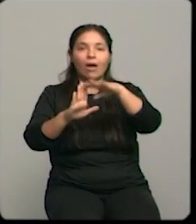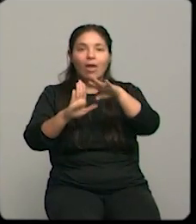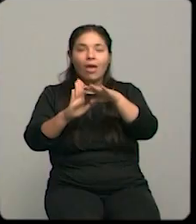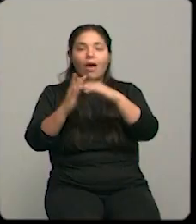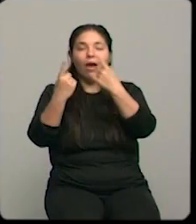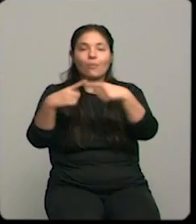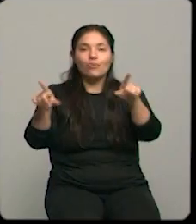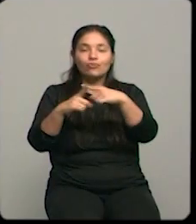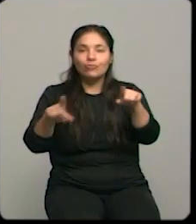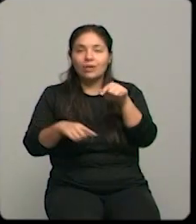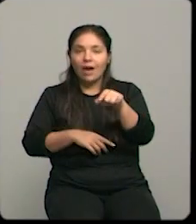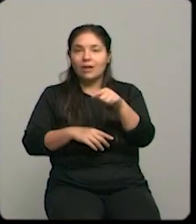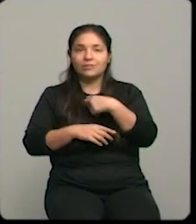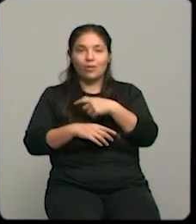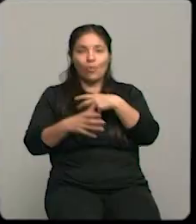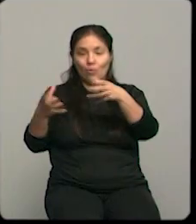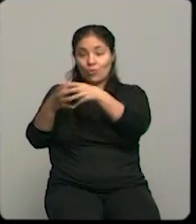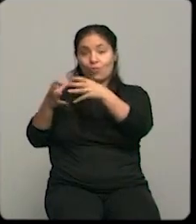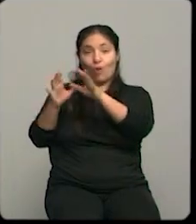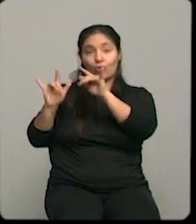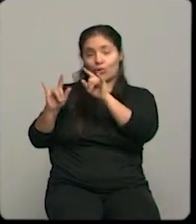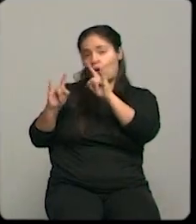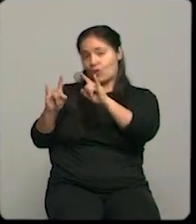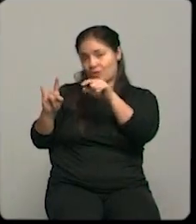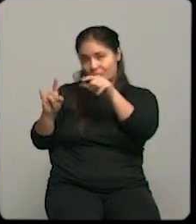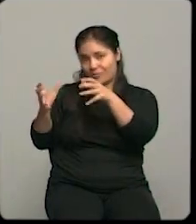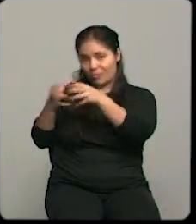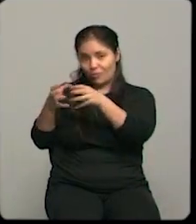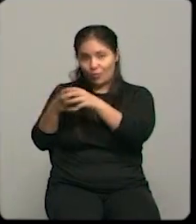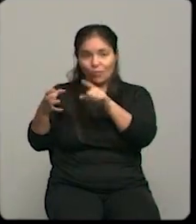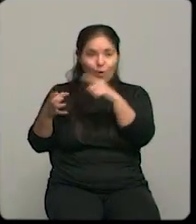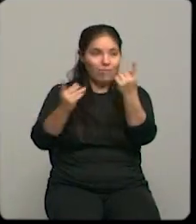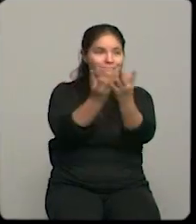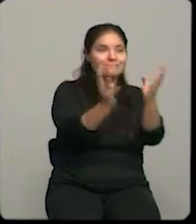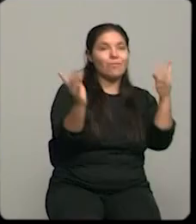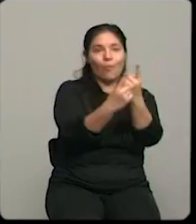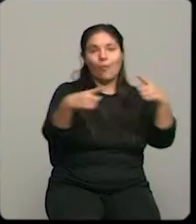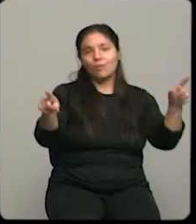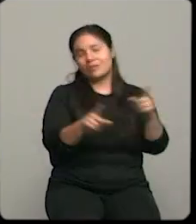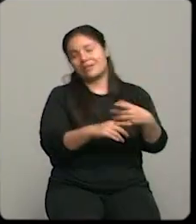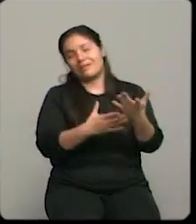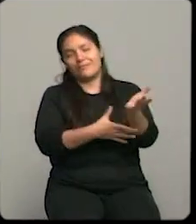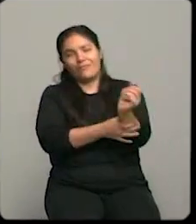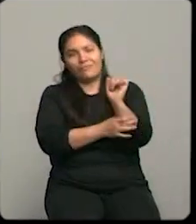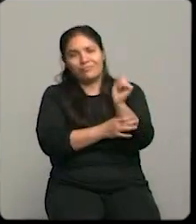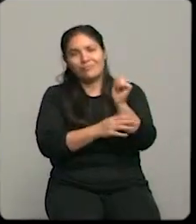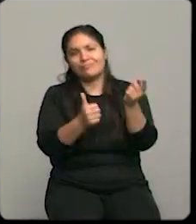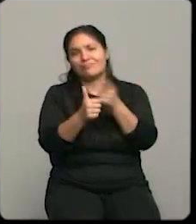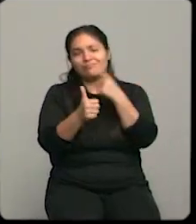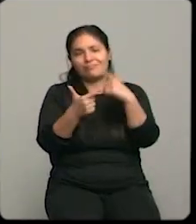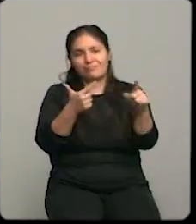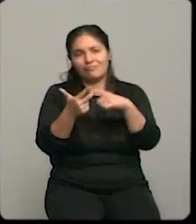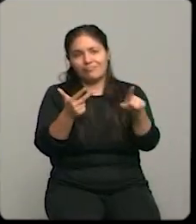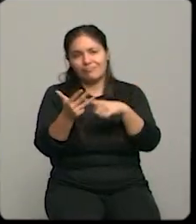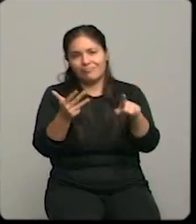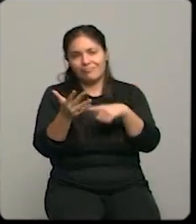atrás, con una banda de rock, y hacemos justamente temas icónicos de Genesis, Led Zeppelin, Pink Floyd, Queen,